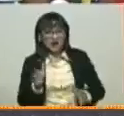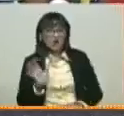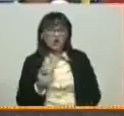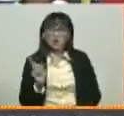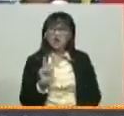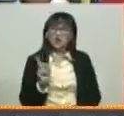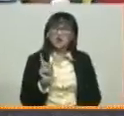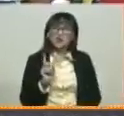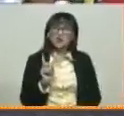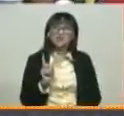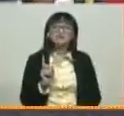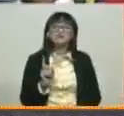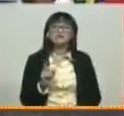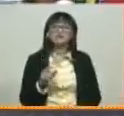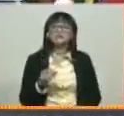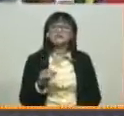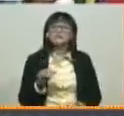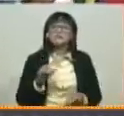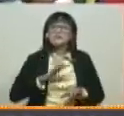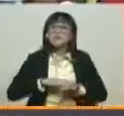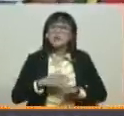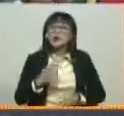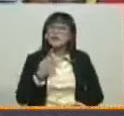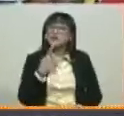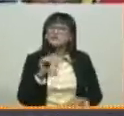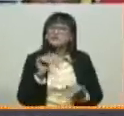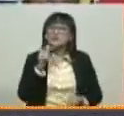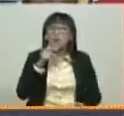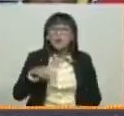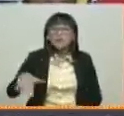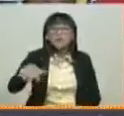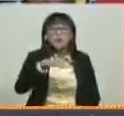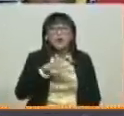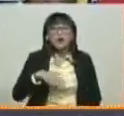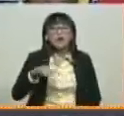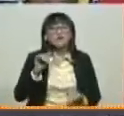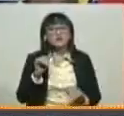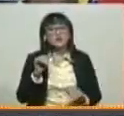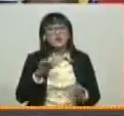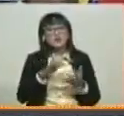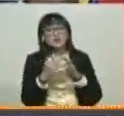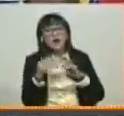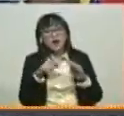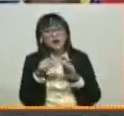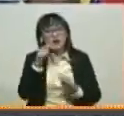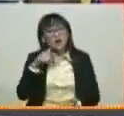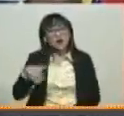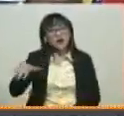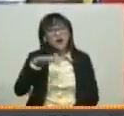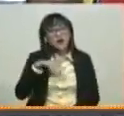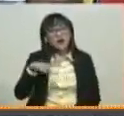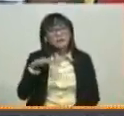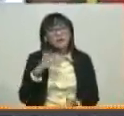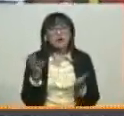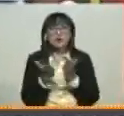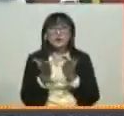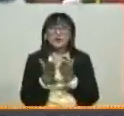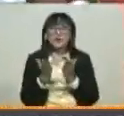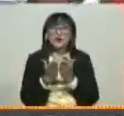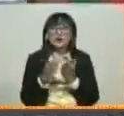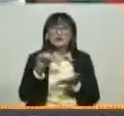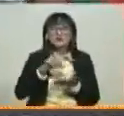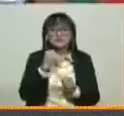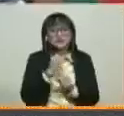Vamos a ganar porque lo dice el pueblo en la esquina, en el barrio, en el campo, en la escuela, en el centro